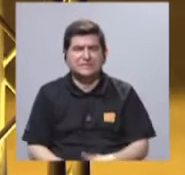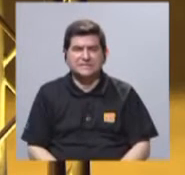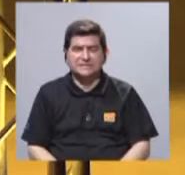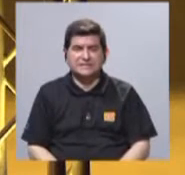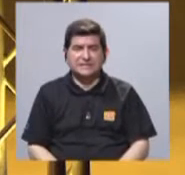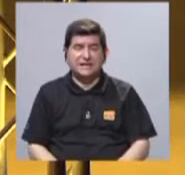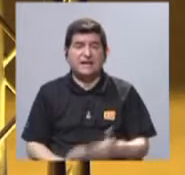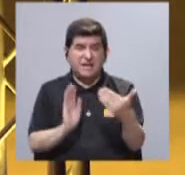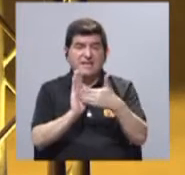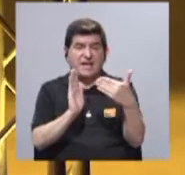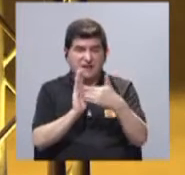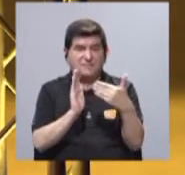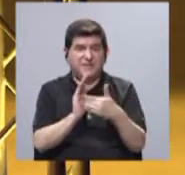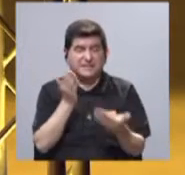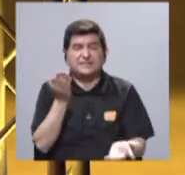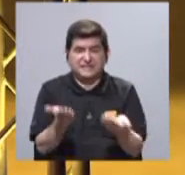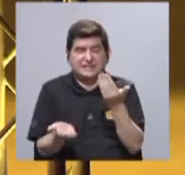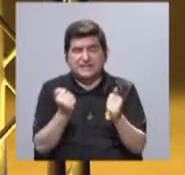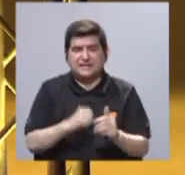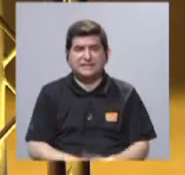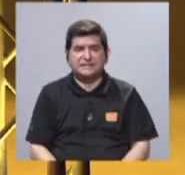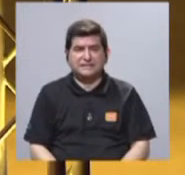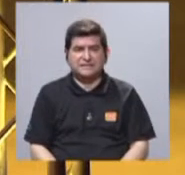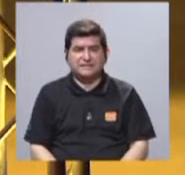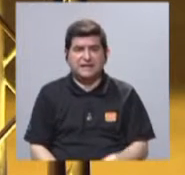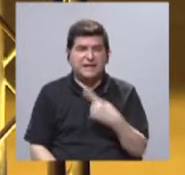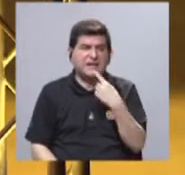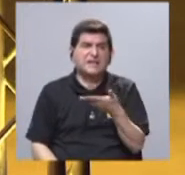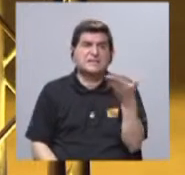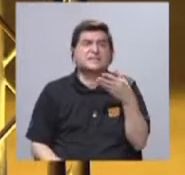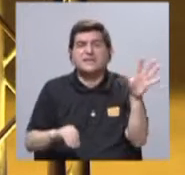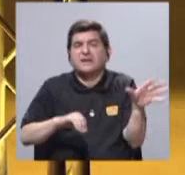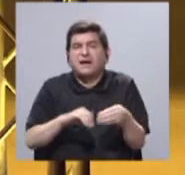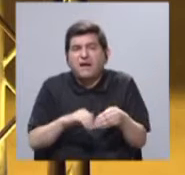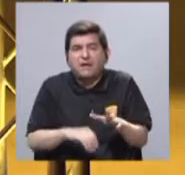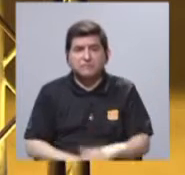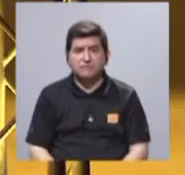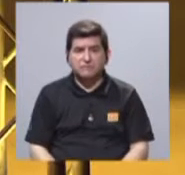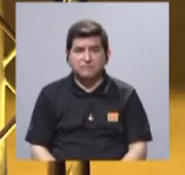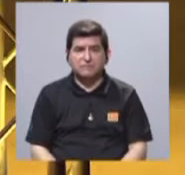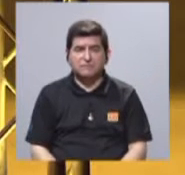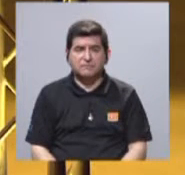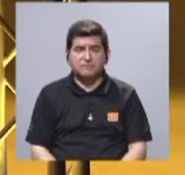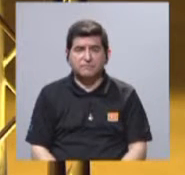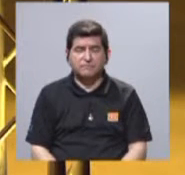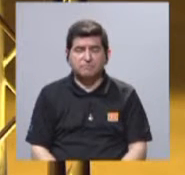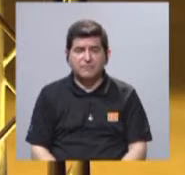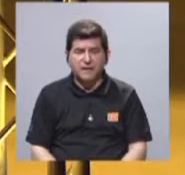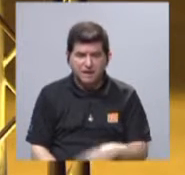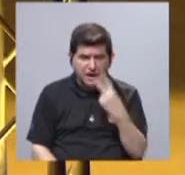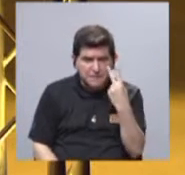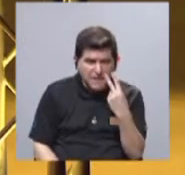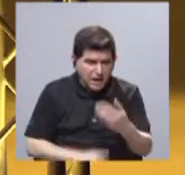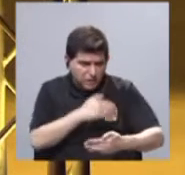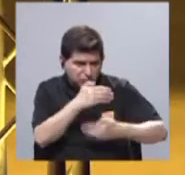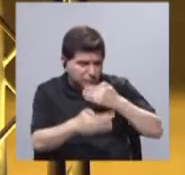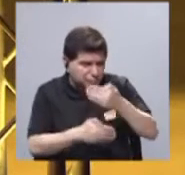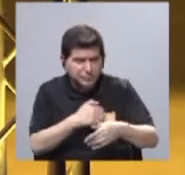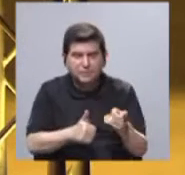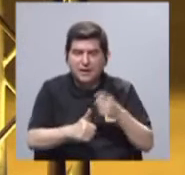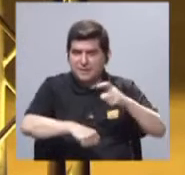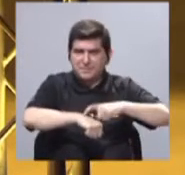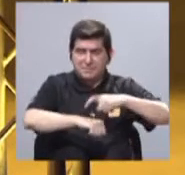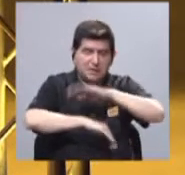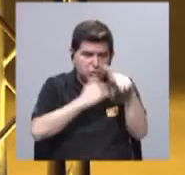sea tan grave en términos clínicos y que además puede decir de la situación actual pues que vamos viendo cómo evolucionará en